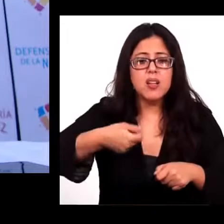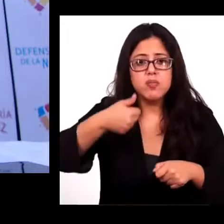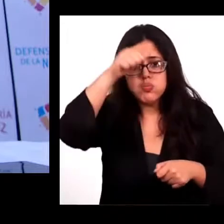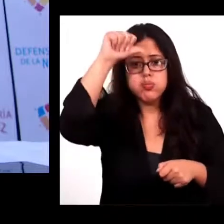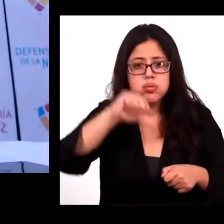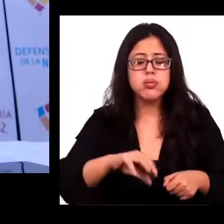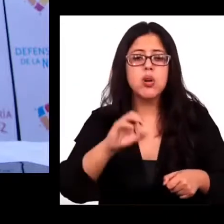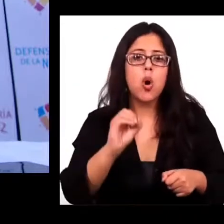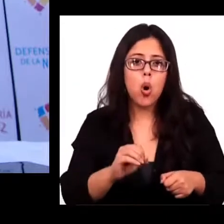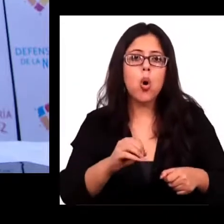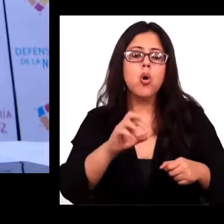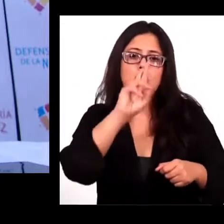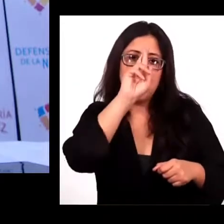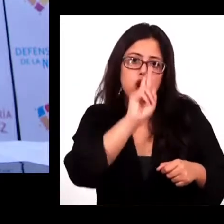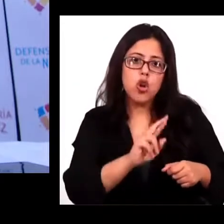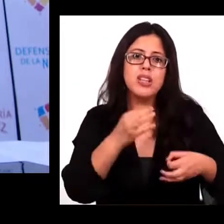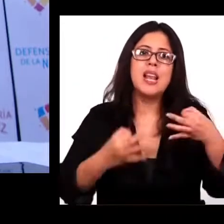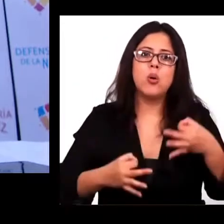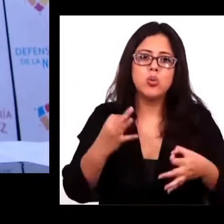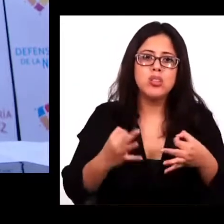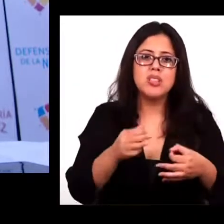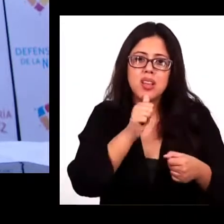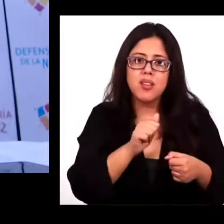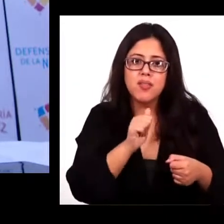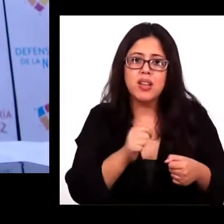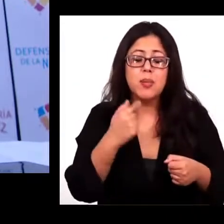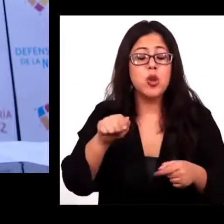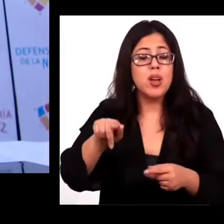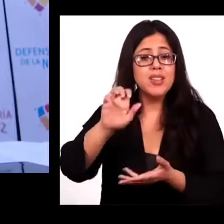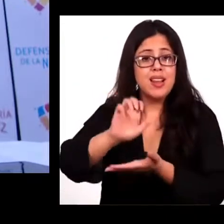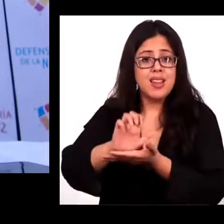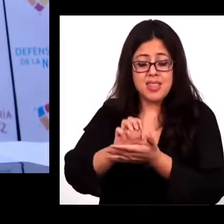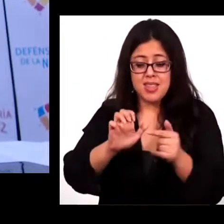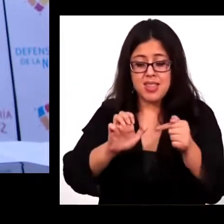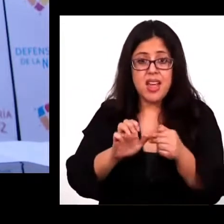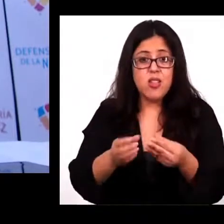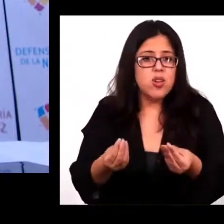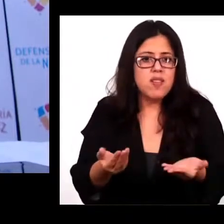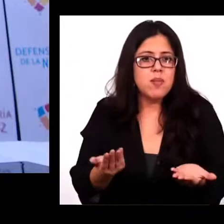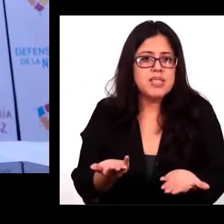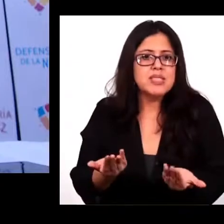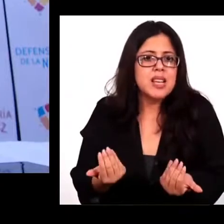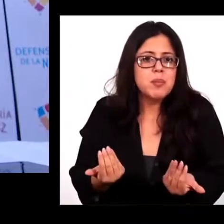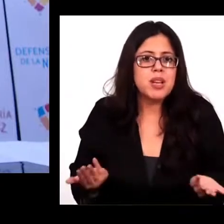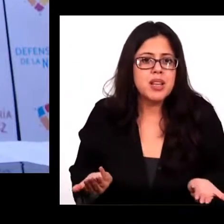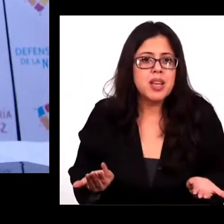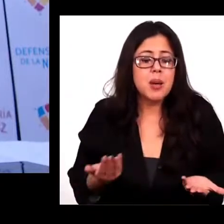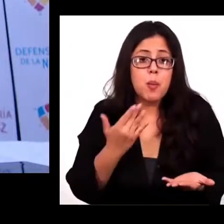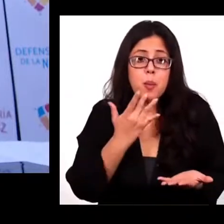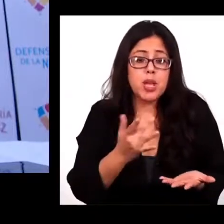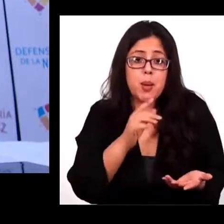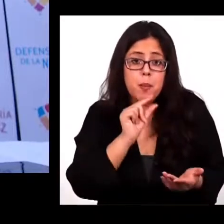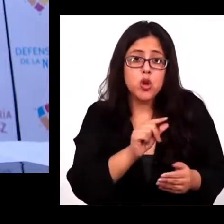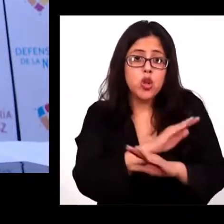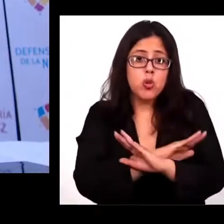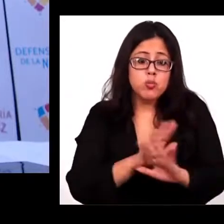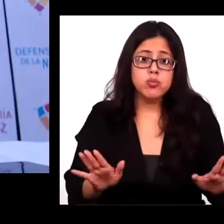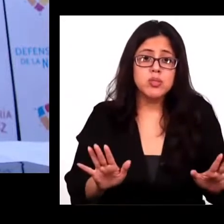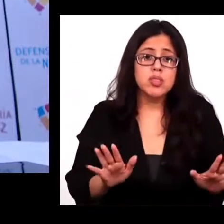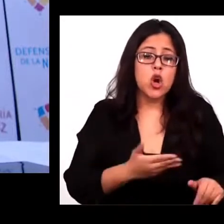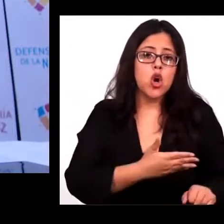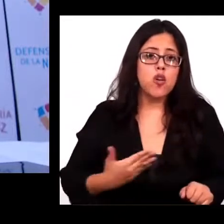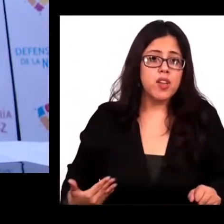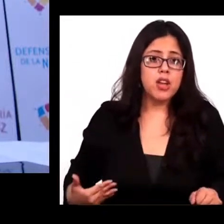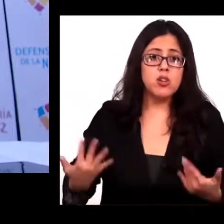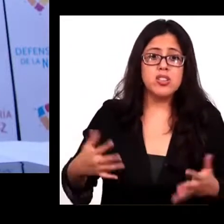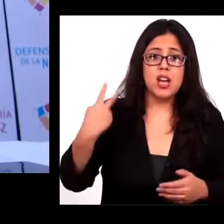justicia propiamente tal el que no lo ha hecho. Y en el rol del Estado, ¿qué queda esperar ahora? Termina un gobierno que allá a 2 años del estallido